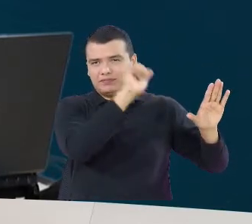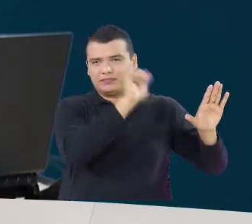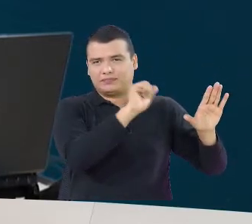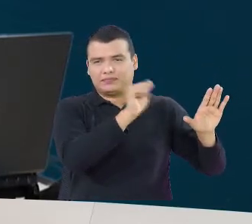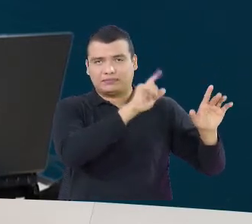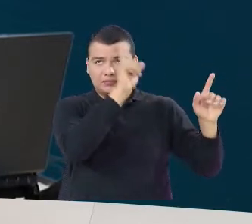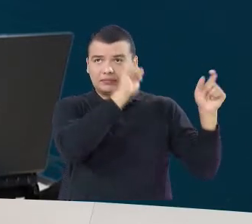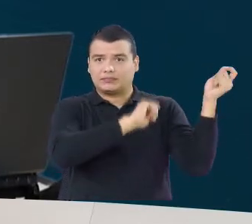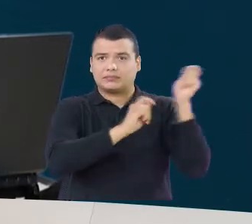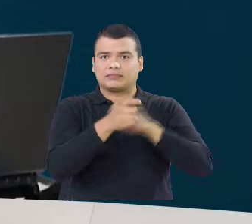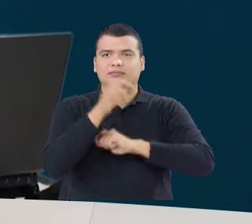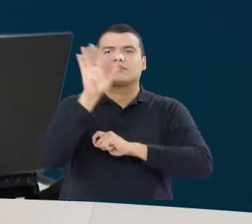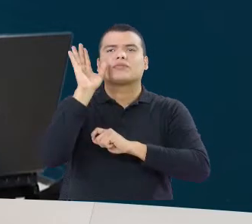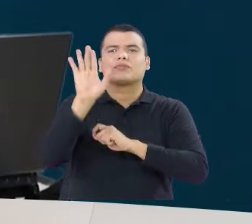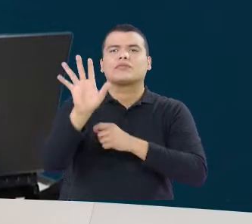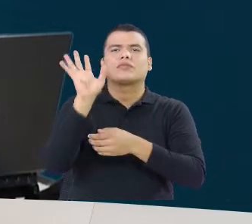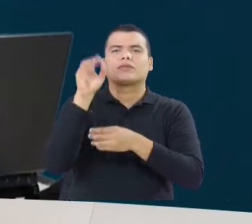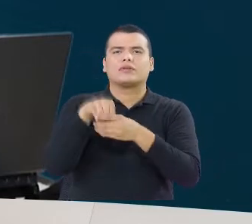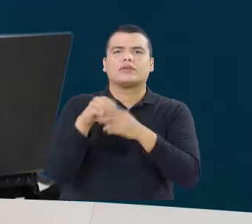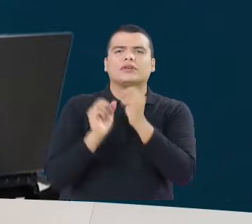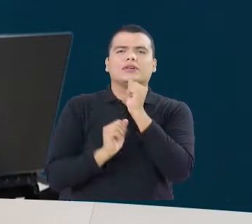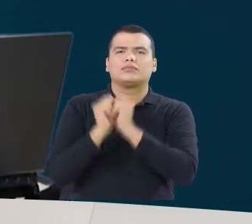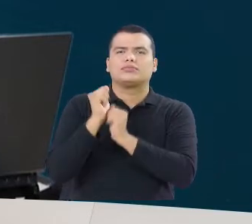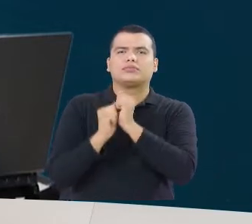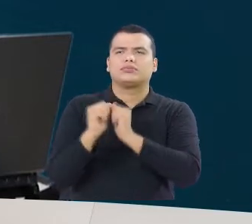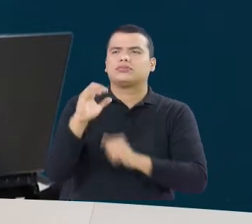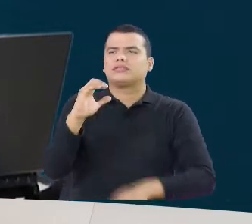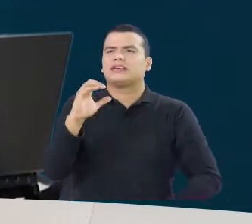CNC, para que los estudiantes